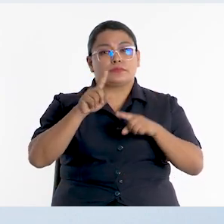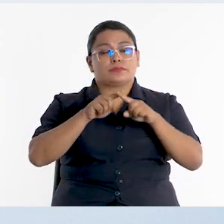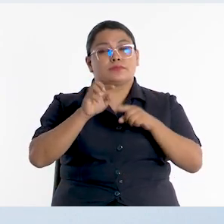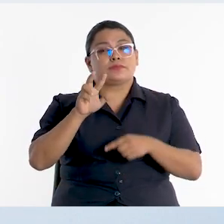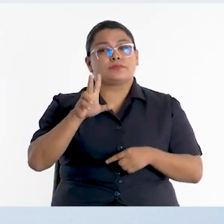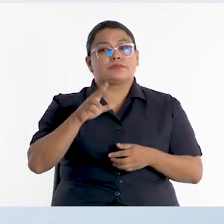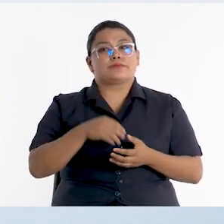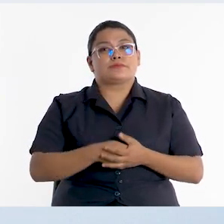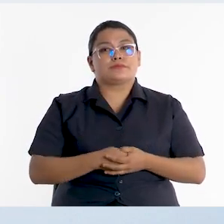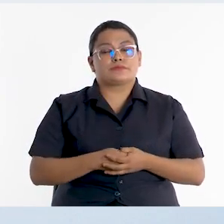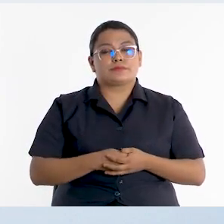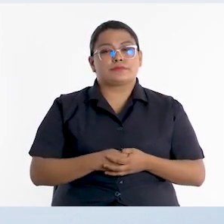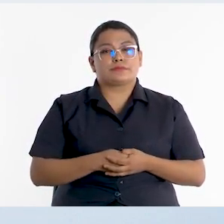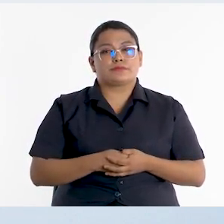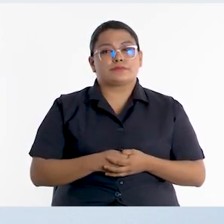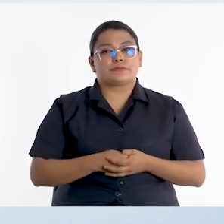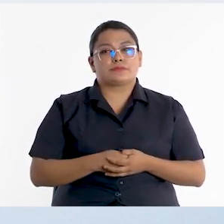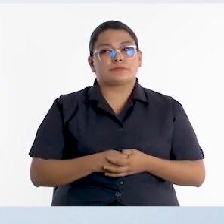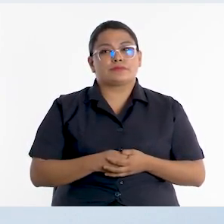$73 por 3.